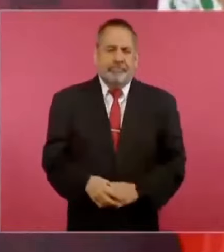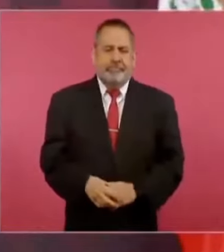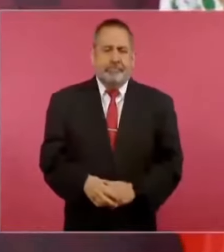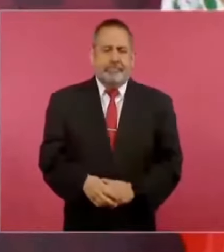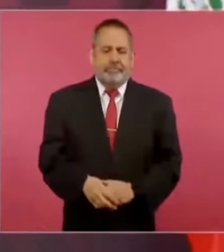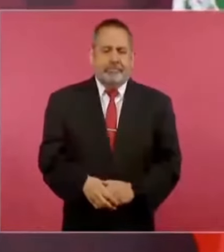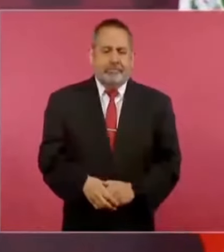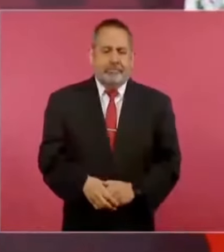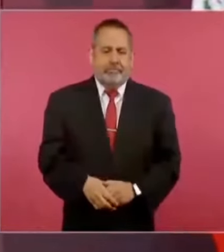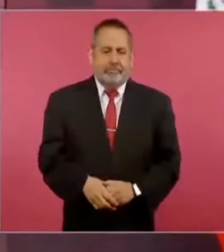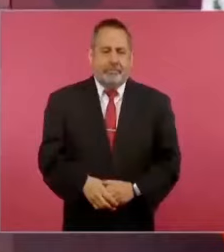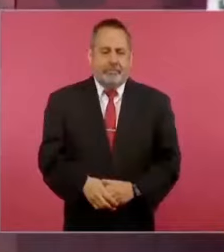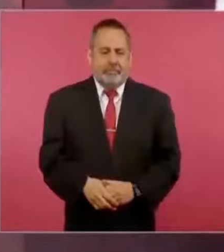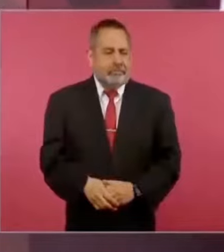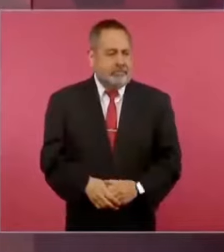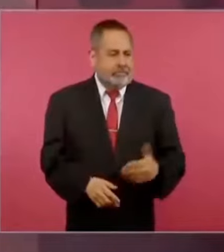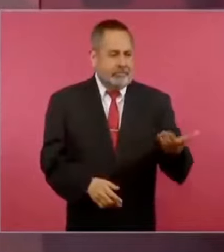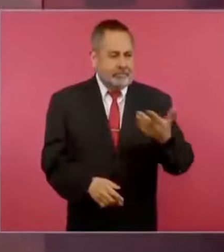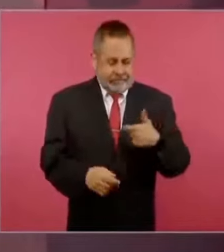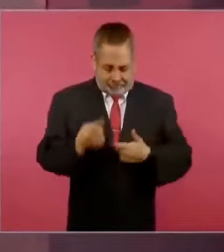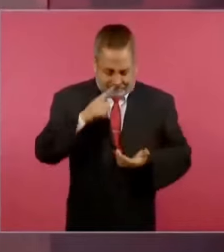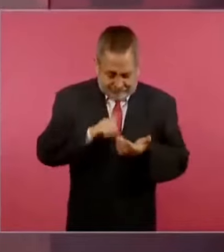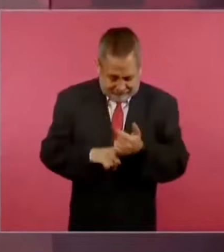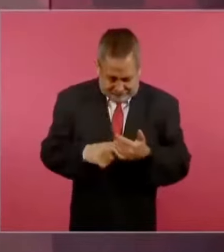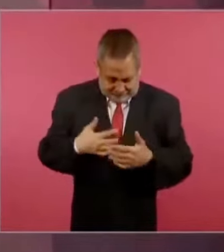La universidad no otorga.